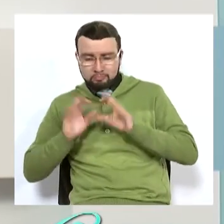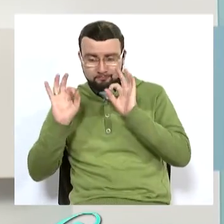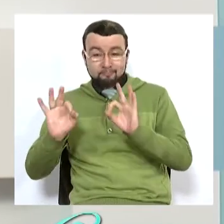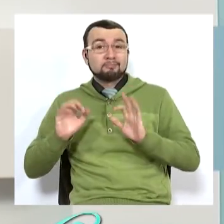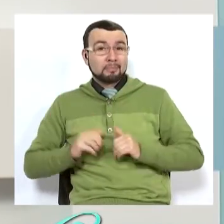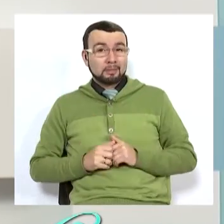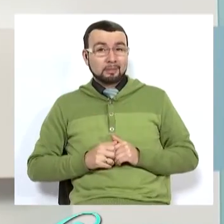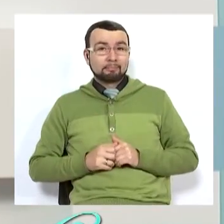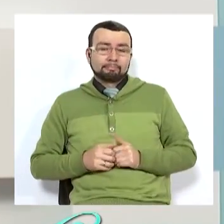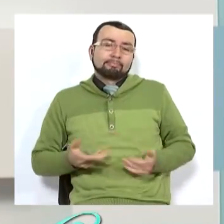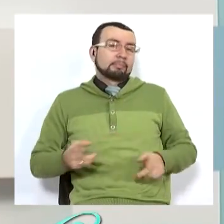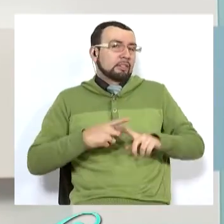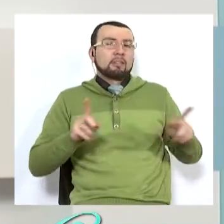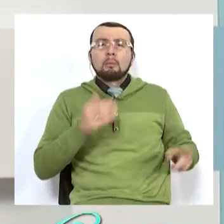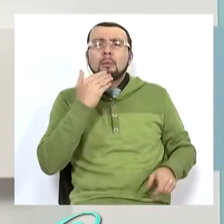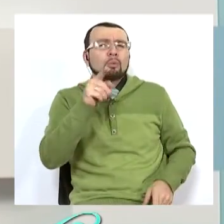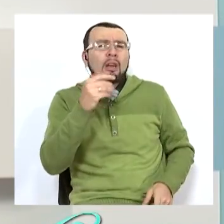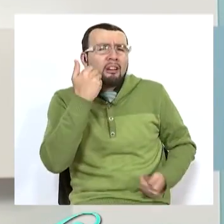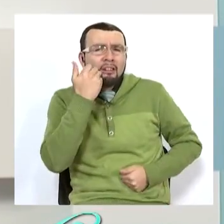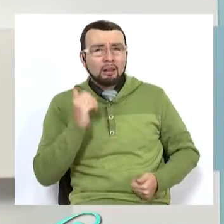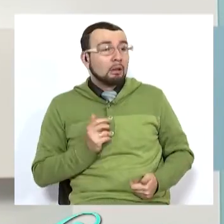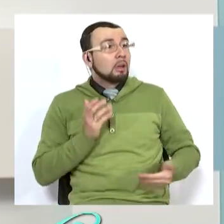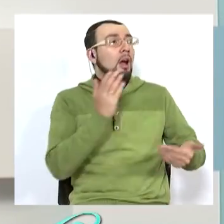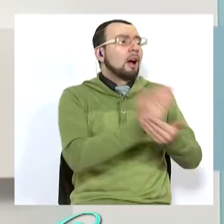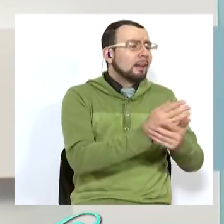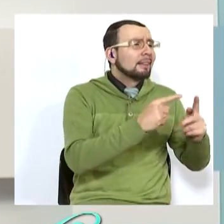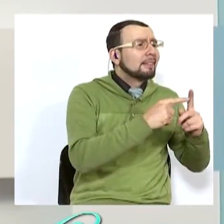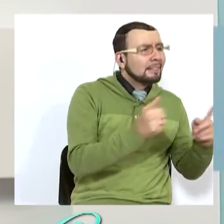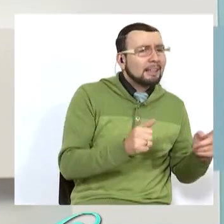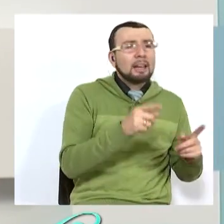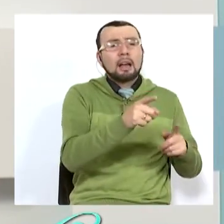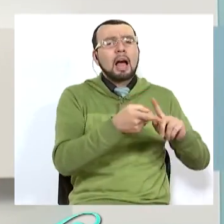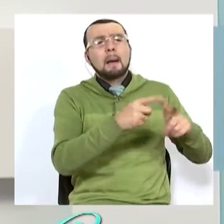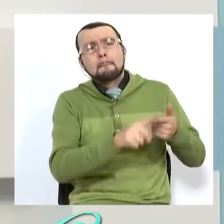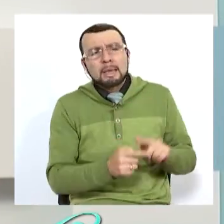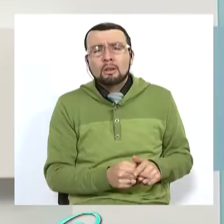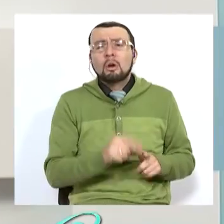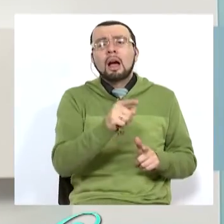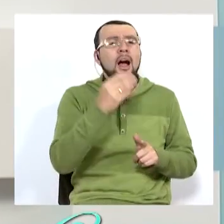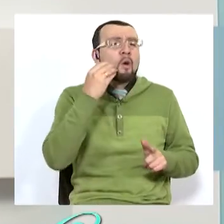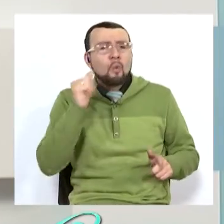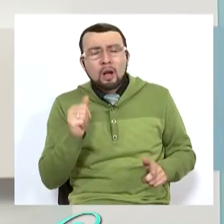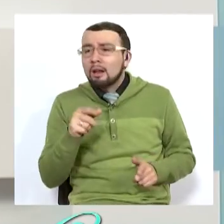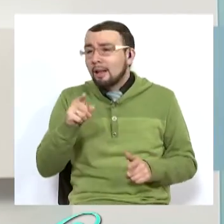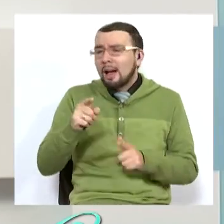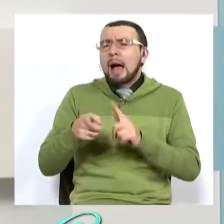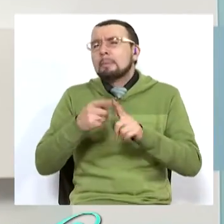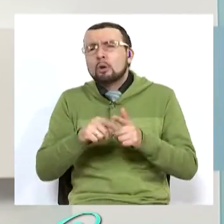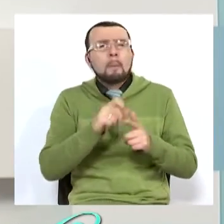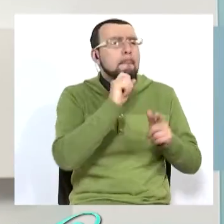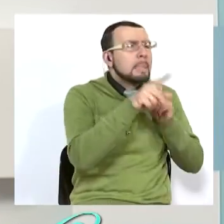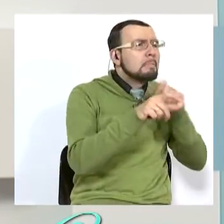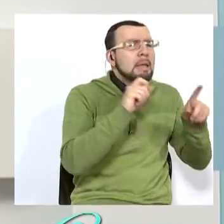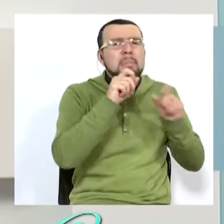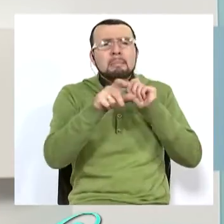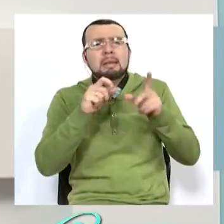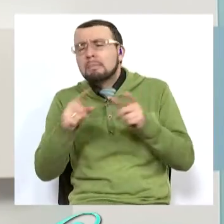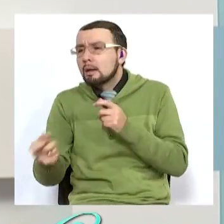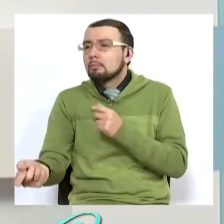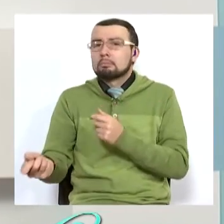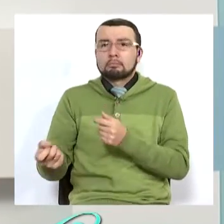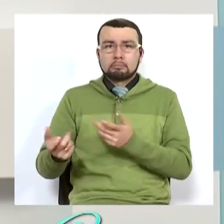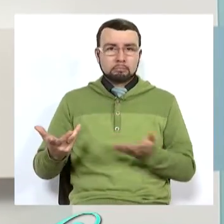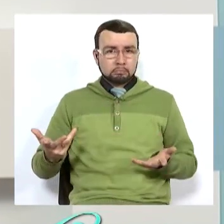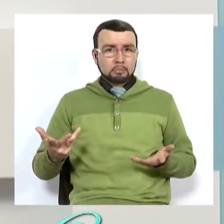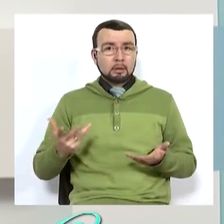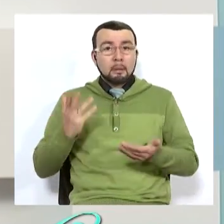van donde la tía, donde el amigo, donde la vecina, la tienda naturista, la droguería, a donde el que me lava el carro, a donde todo? Hemos hecho